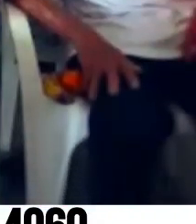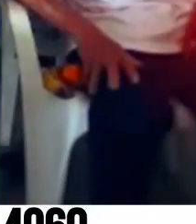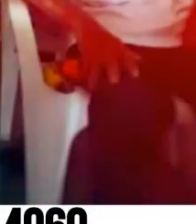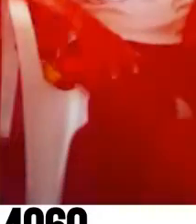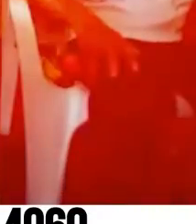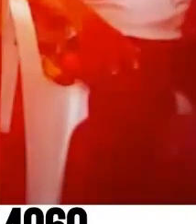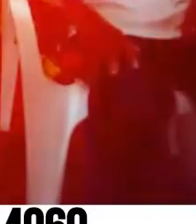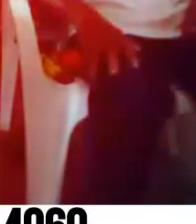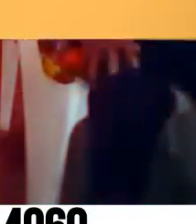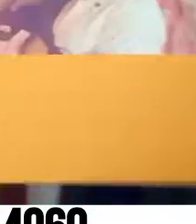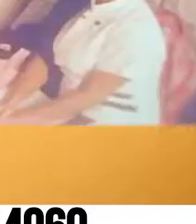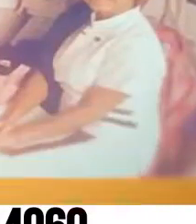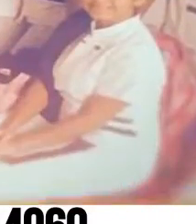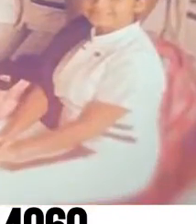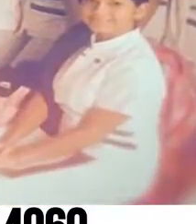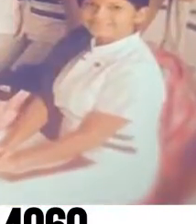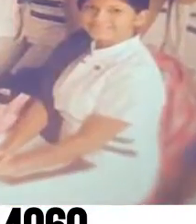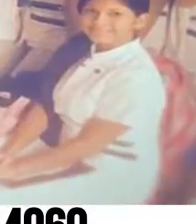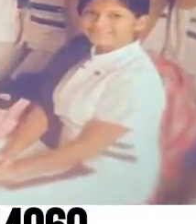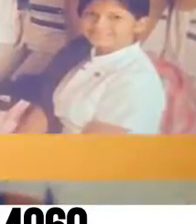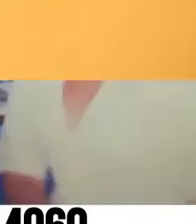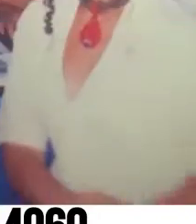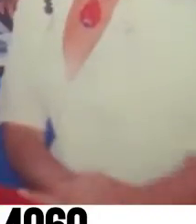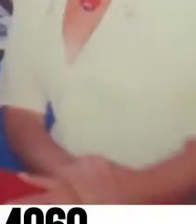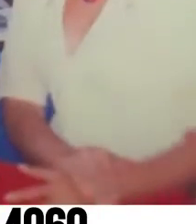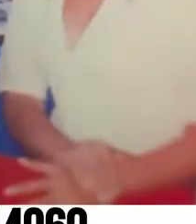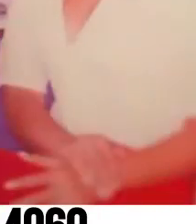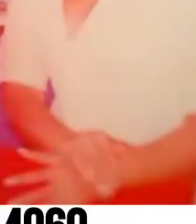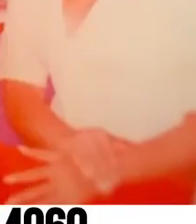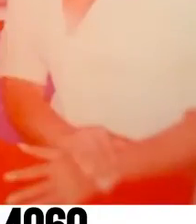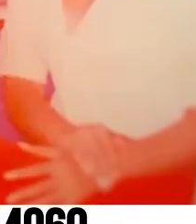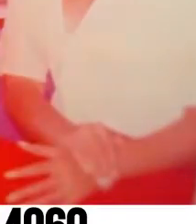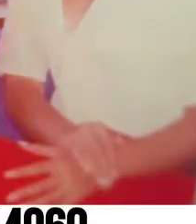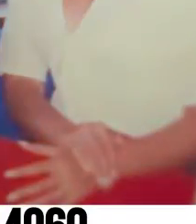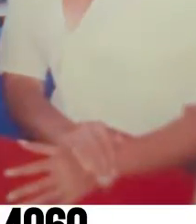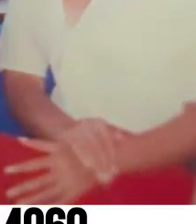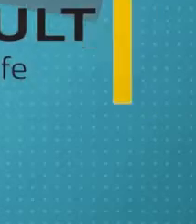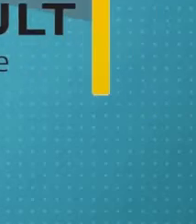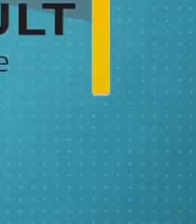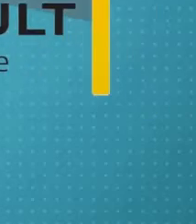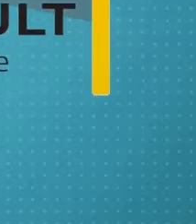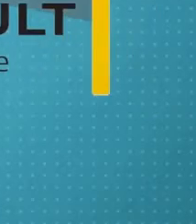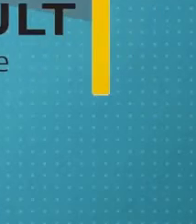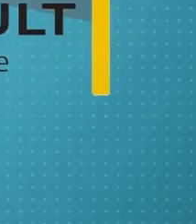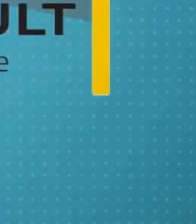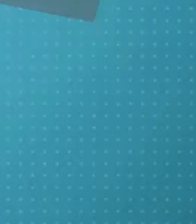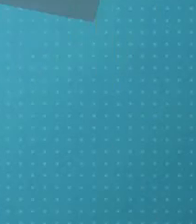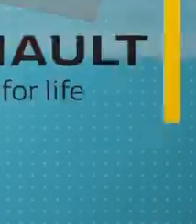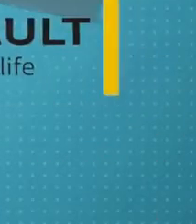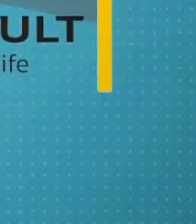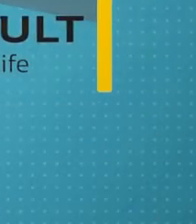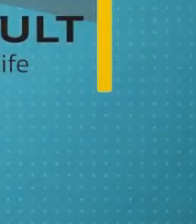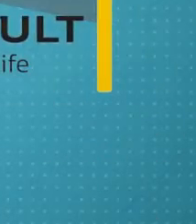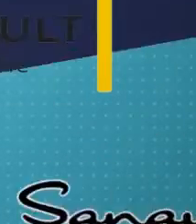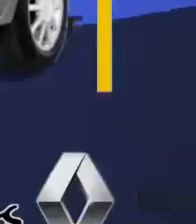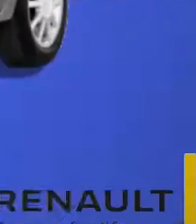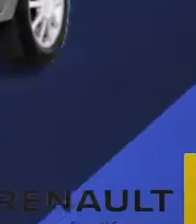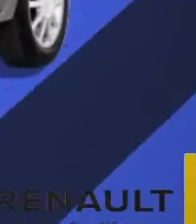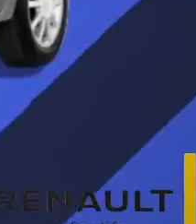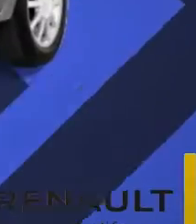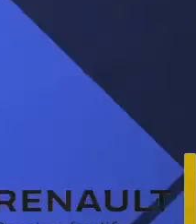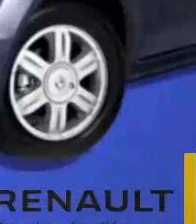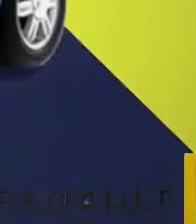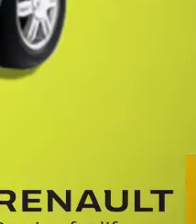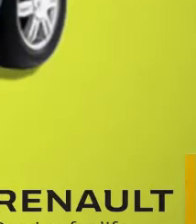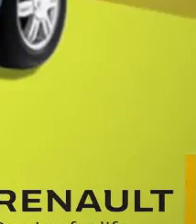la excelencia, los días 28 y 29 de julio en la ciudad de Barrancabermeja. Escoge tu Renault, escoge el viaje de